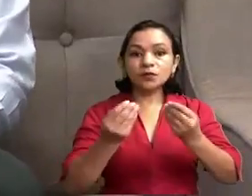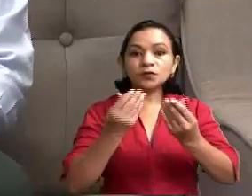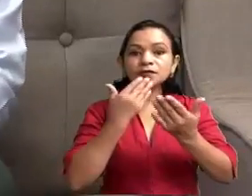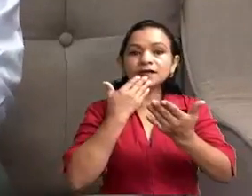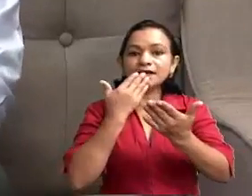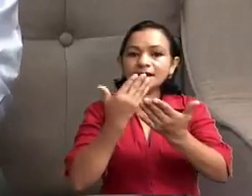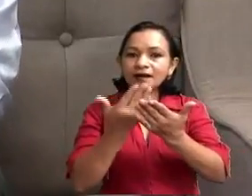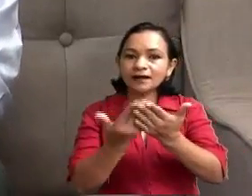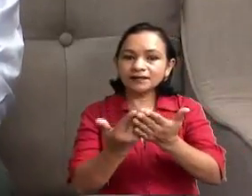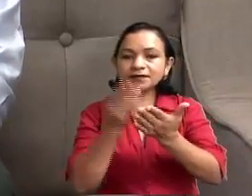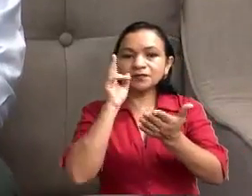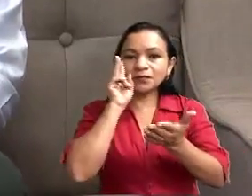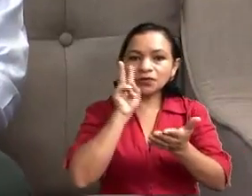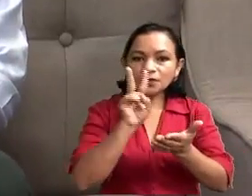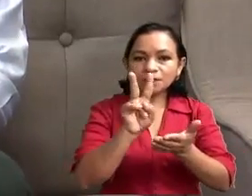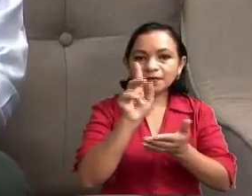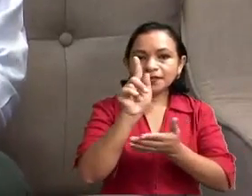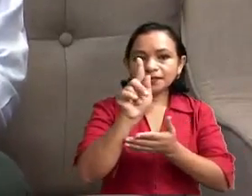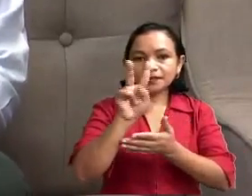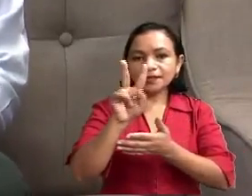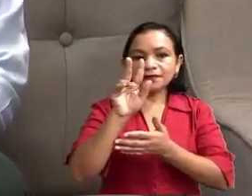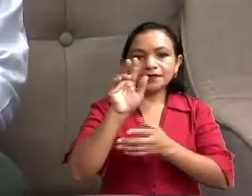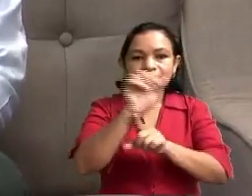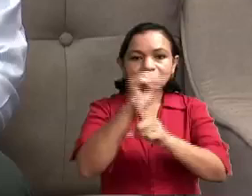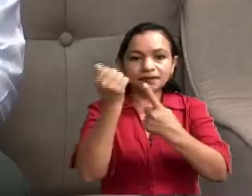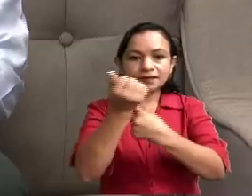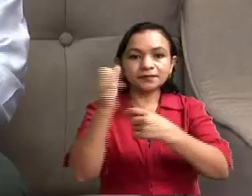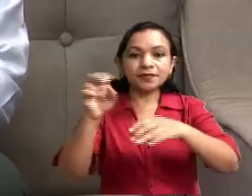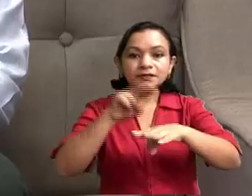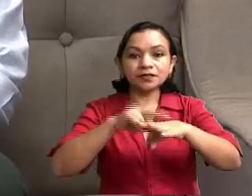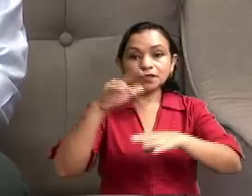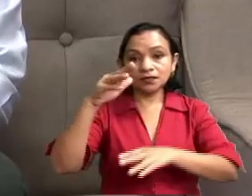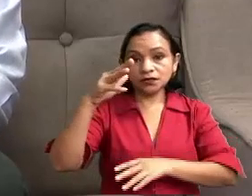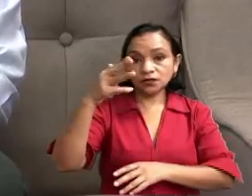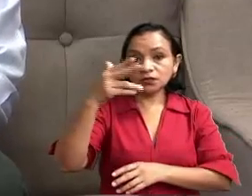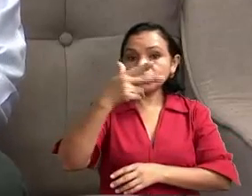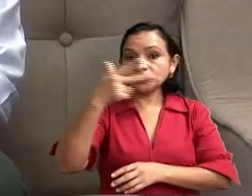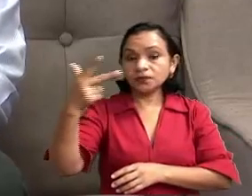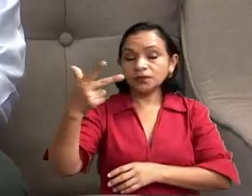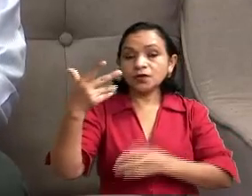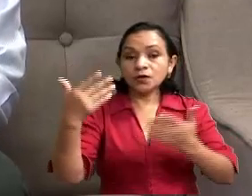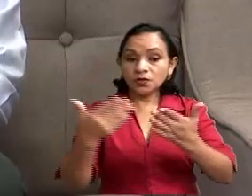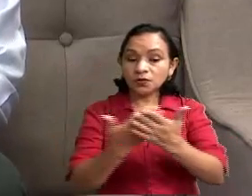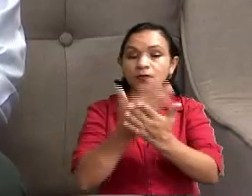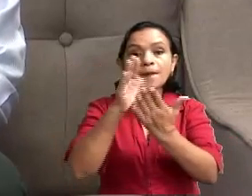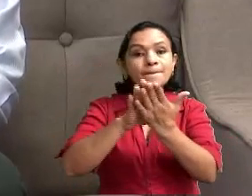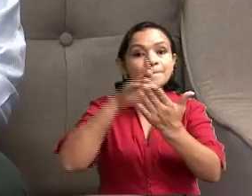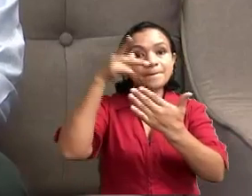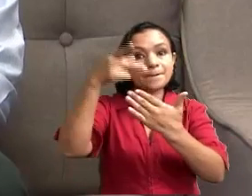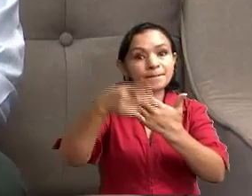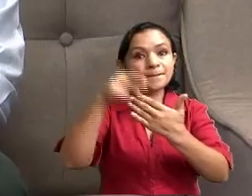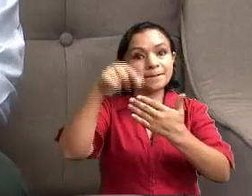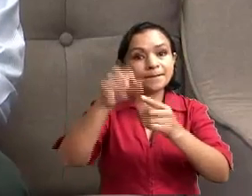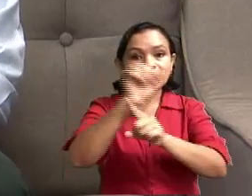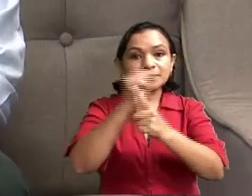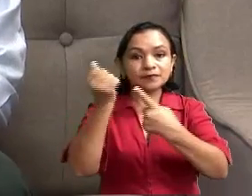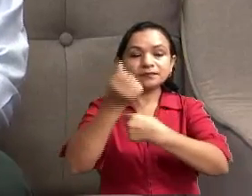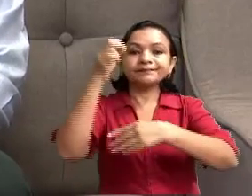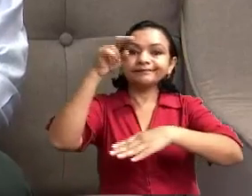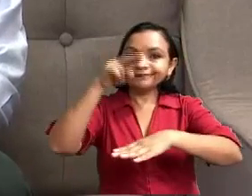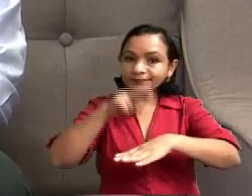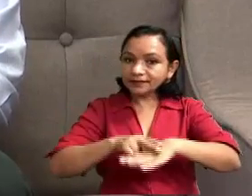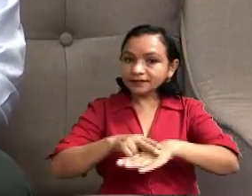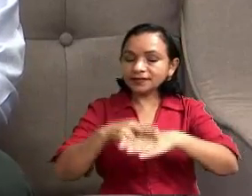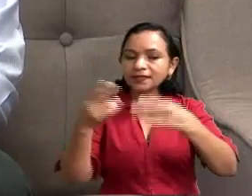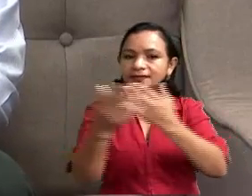Muchísimas gracias por estar en sintonía del canal parlamentario. Muchísimas gracias por acompañarnos en una nueva edición de su programa Desde el Parlamento.